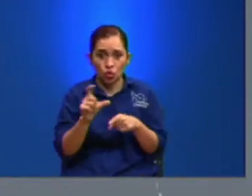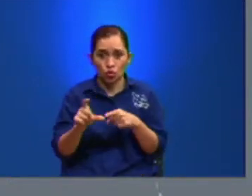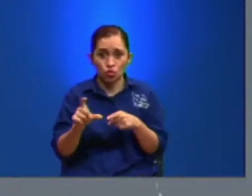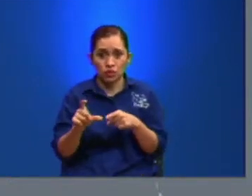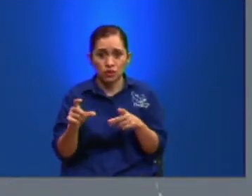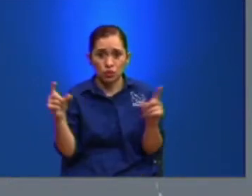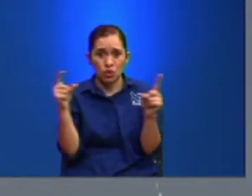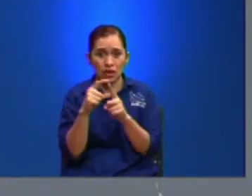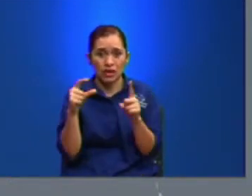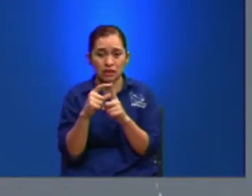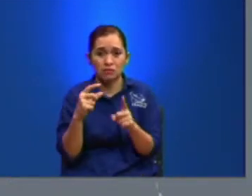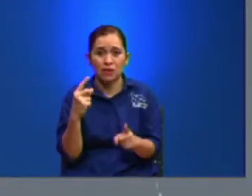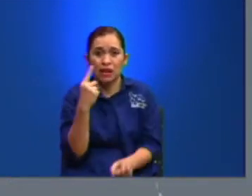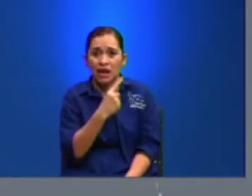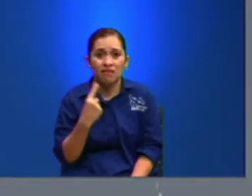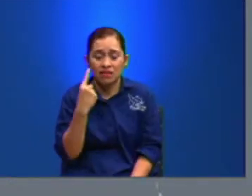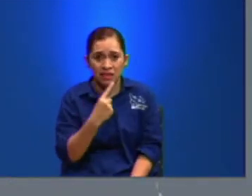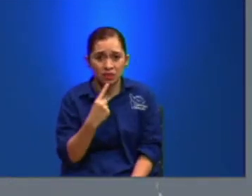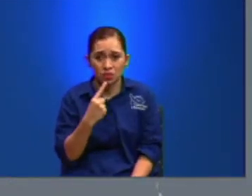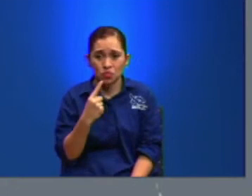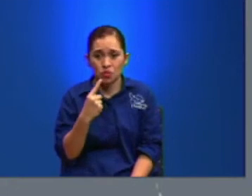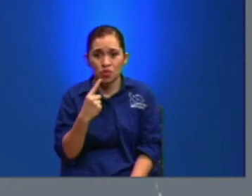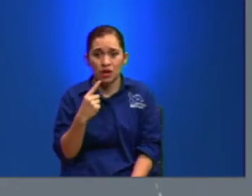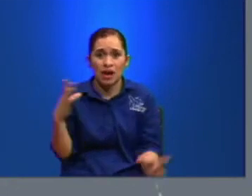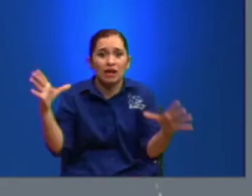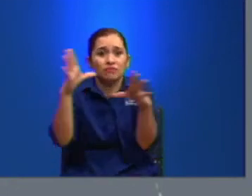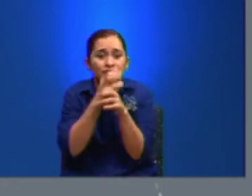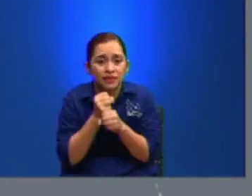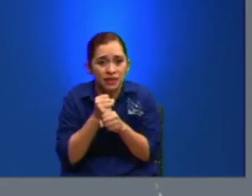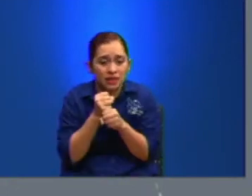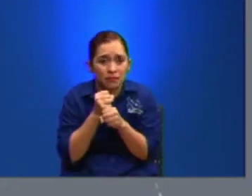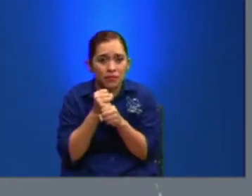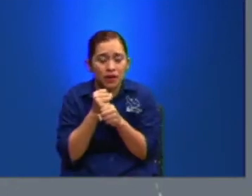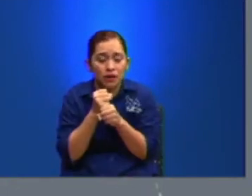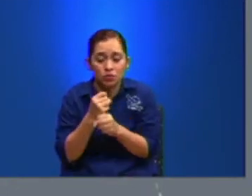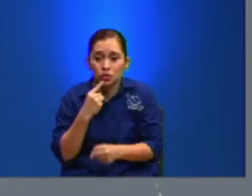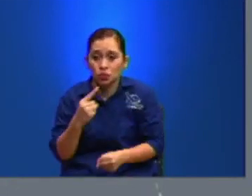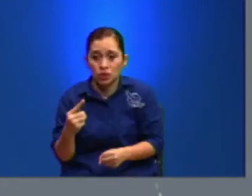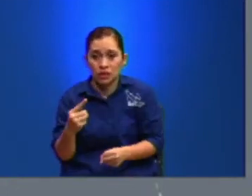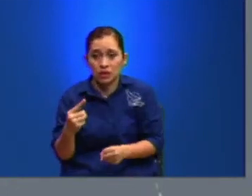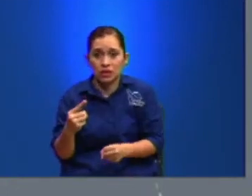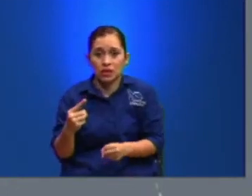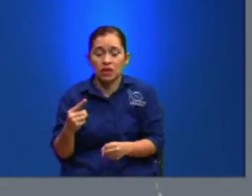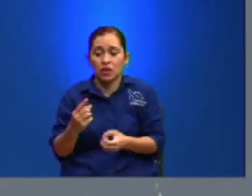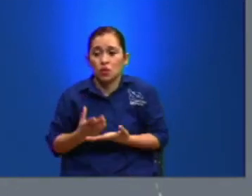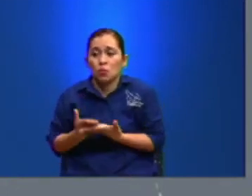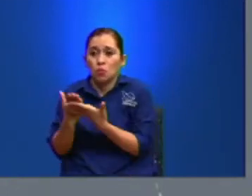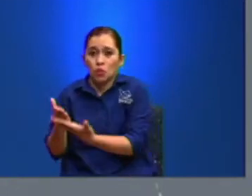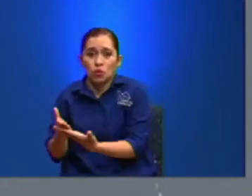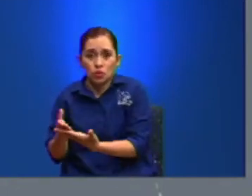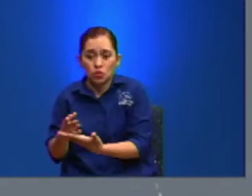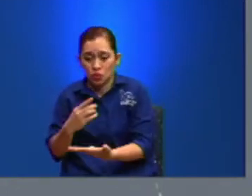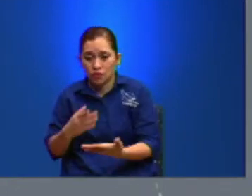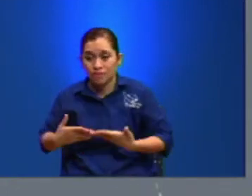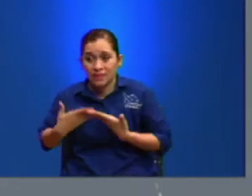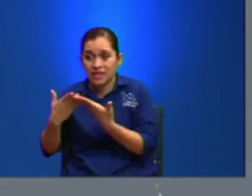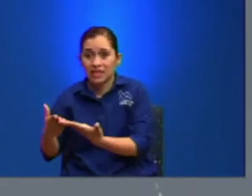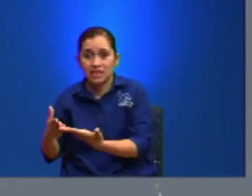palabras de tu boca ha sido atrapado si diste un voto si diste una promesa